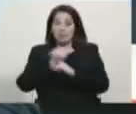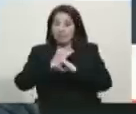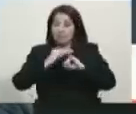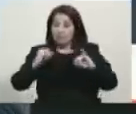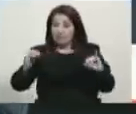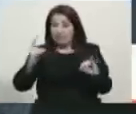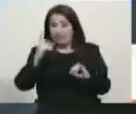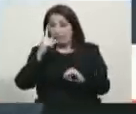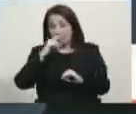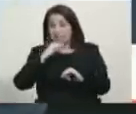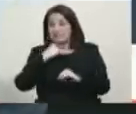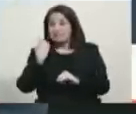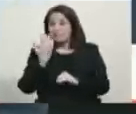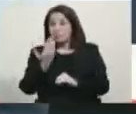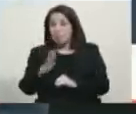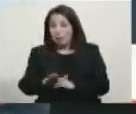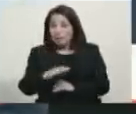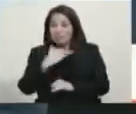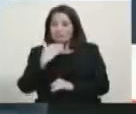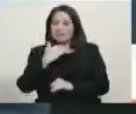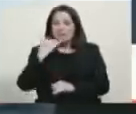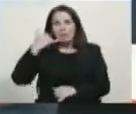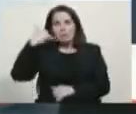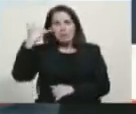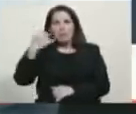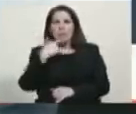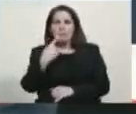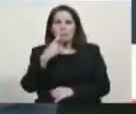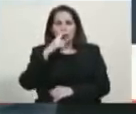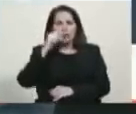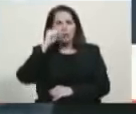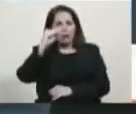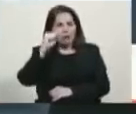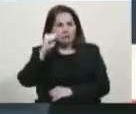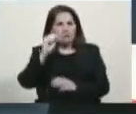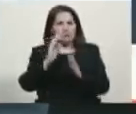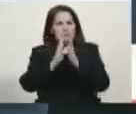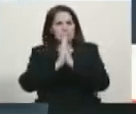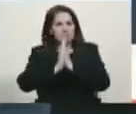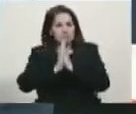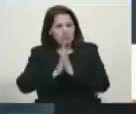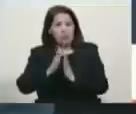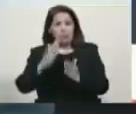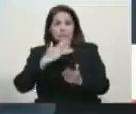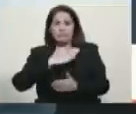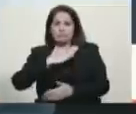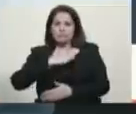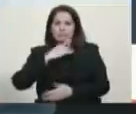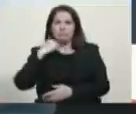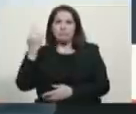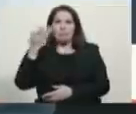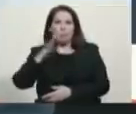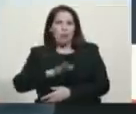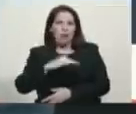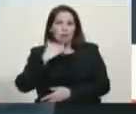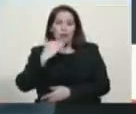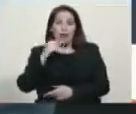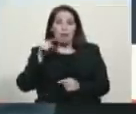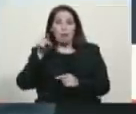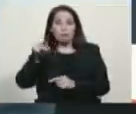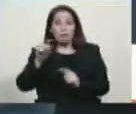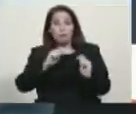días, un día me llamó y me dijo, Nicolás, si me pasa algo, ahora te toca a